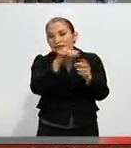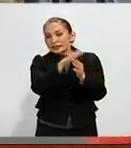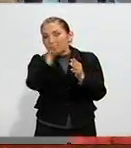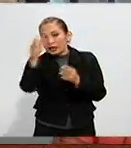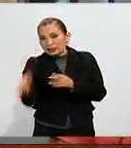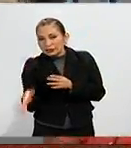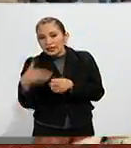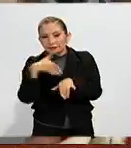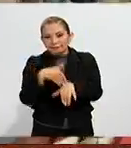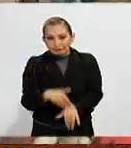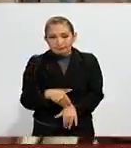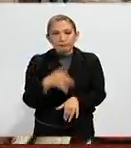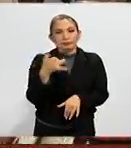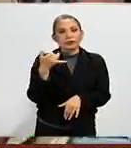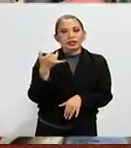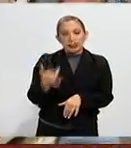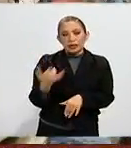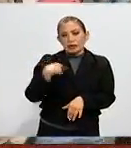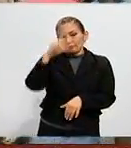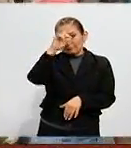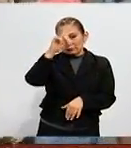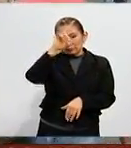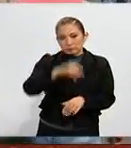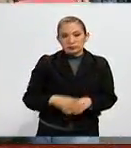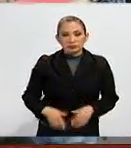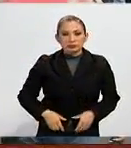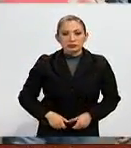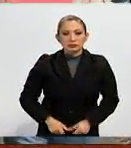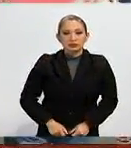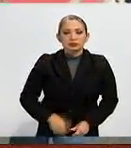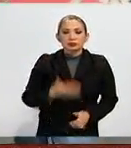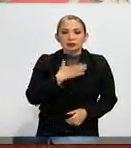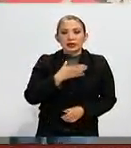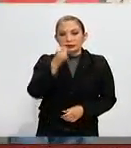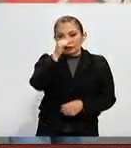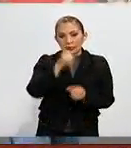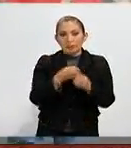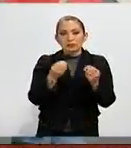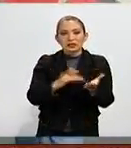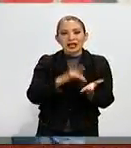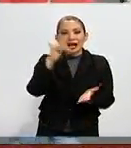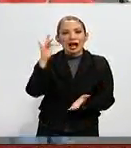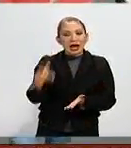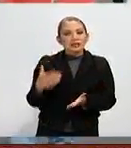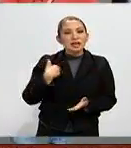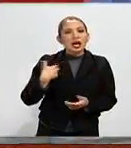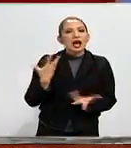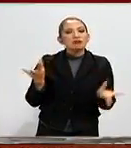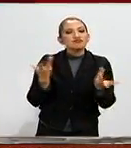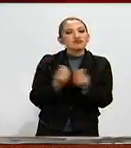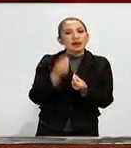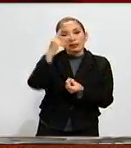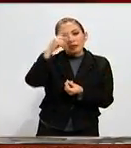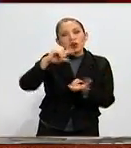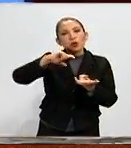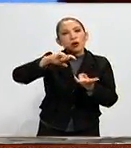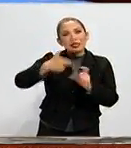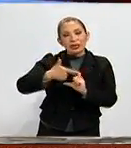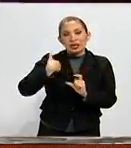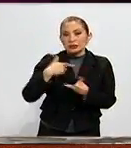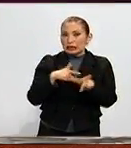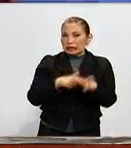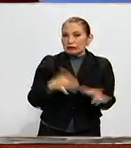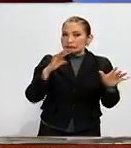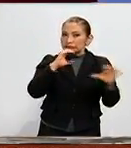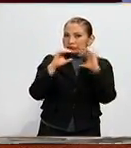de acatar y recomendamos, ¿no? Muy bien, secretario, pues le agradezco mucho que haya estado con nosotros en México al Día y pues